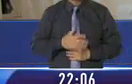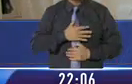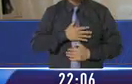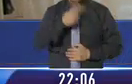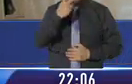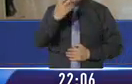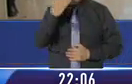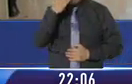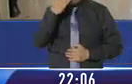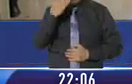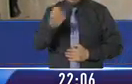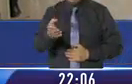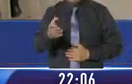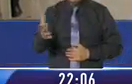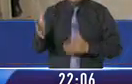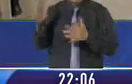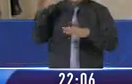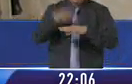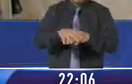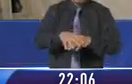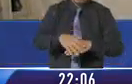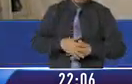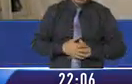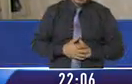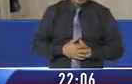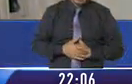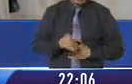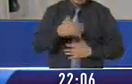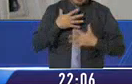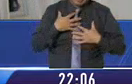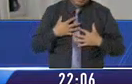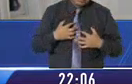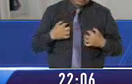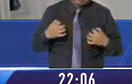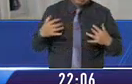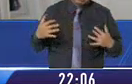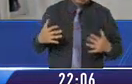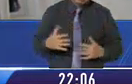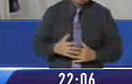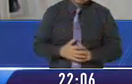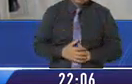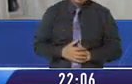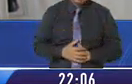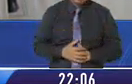Sí le vi a mi madre que estaba lleno de escombros. Estaba hecho pedazos mi madrecita.